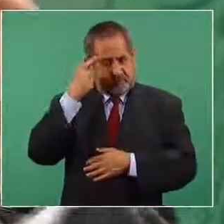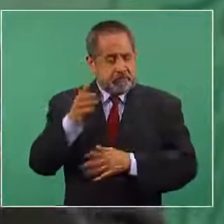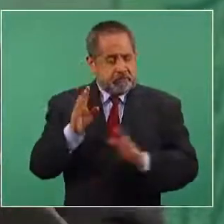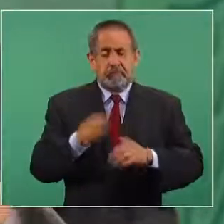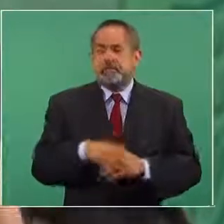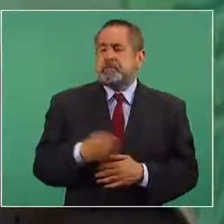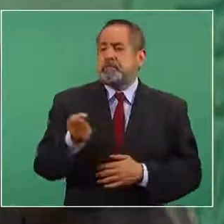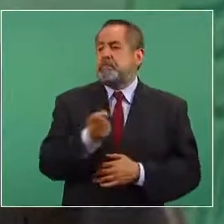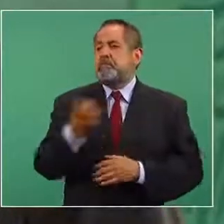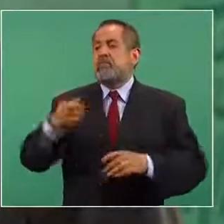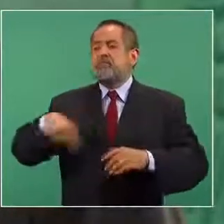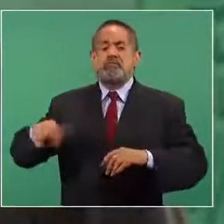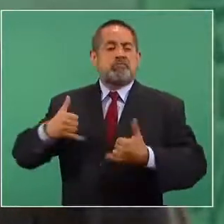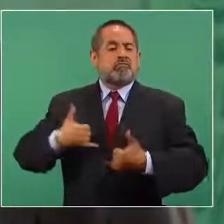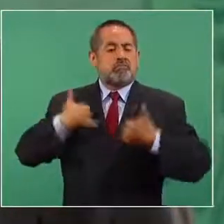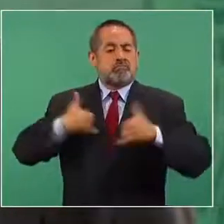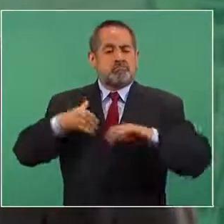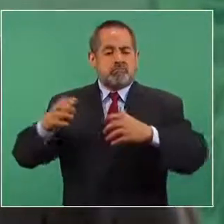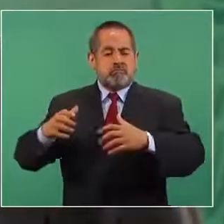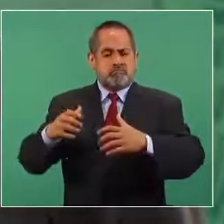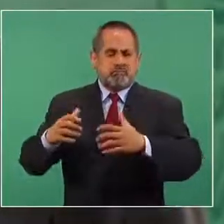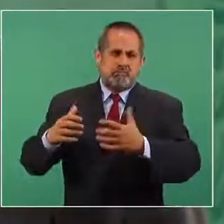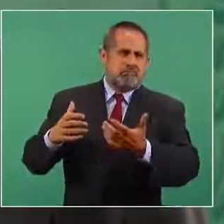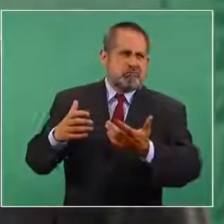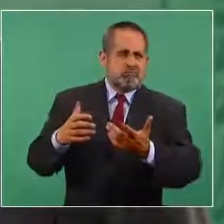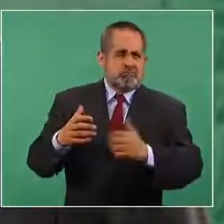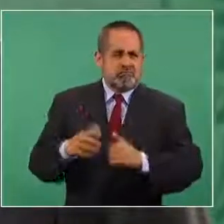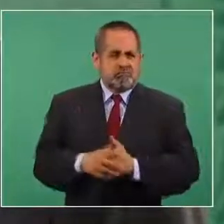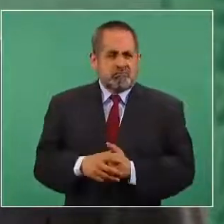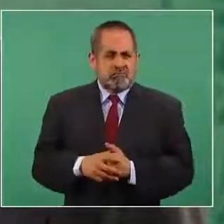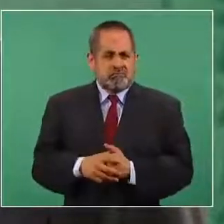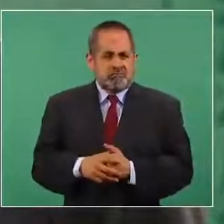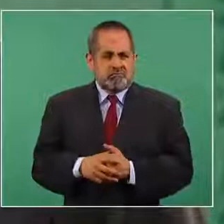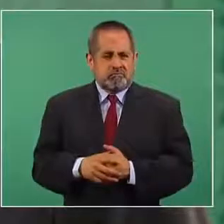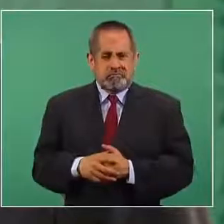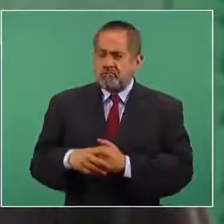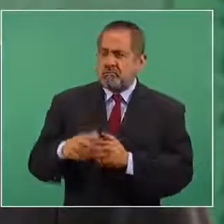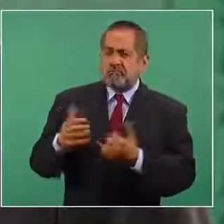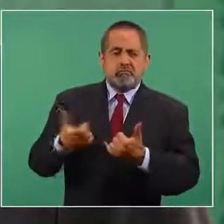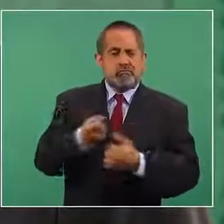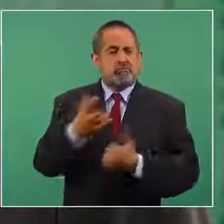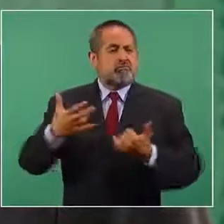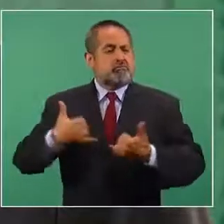jóvenes de clase media y clase media alta